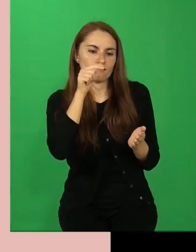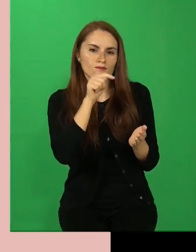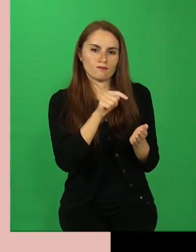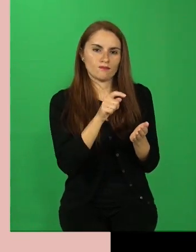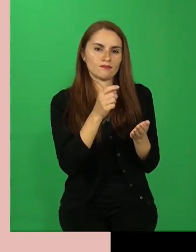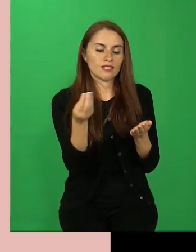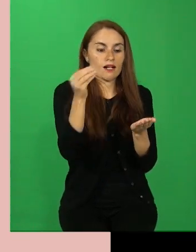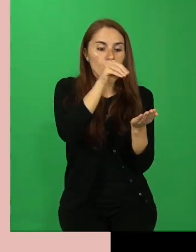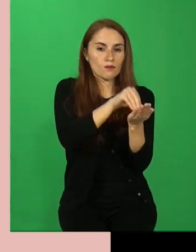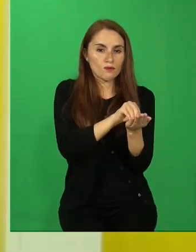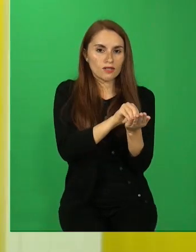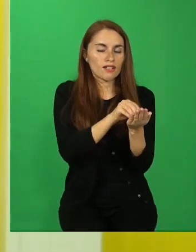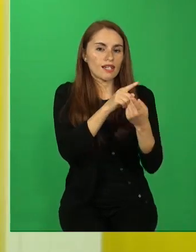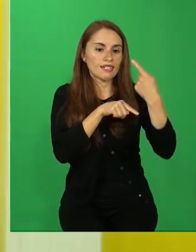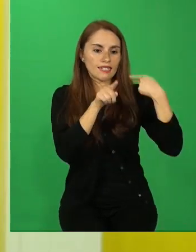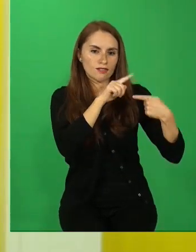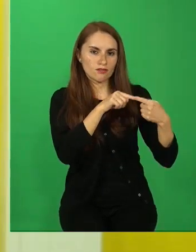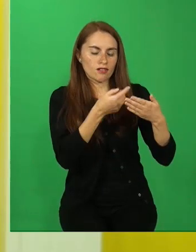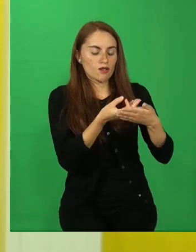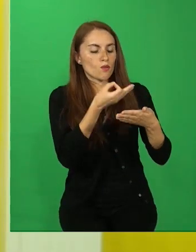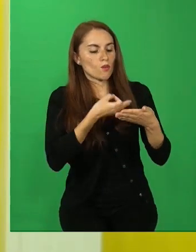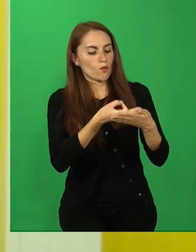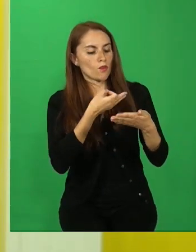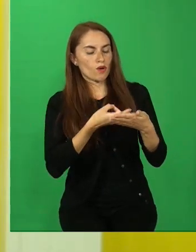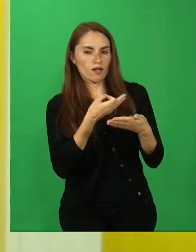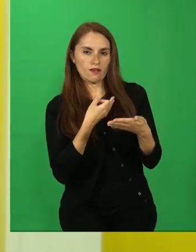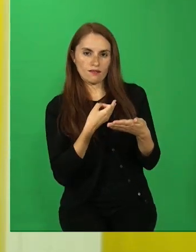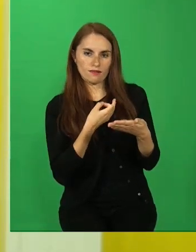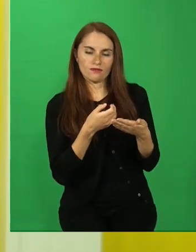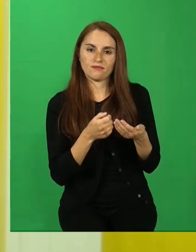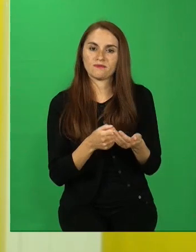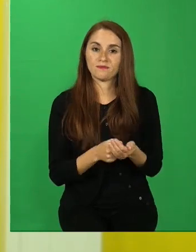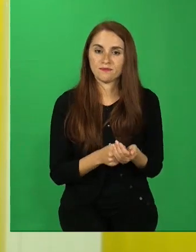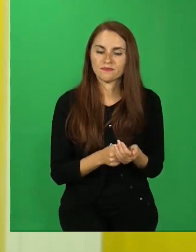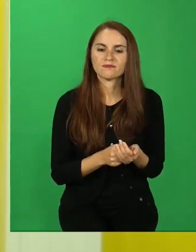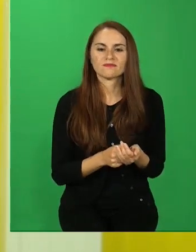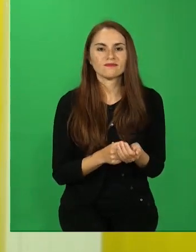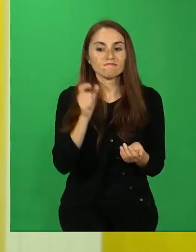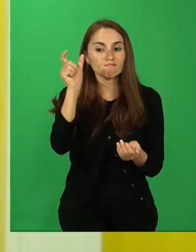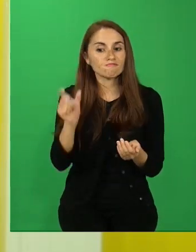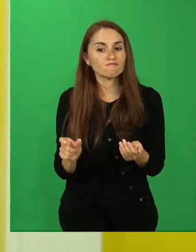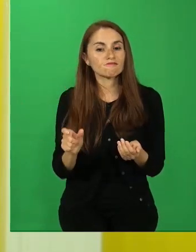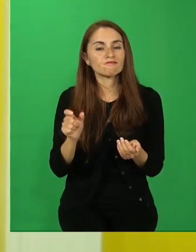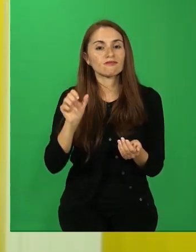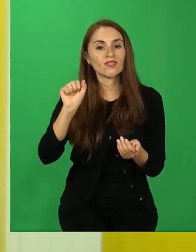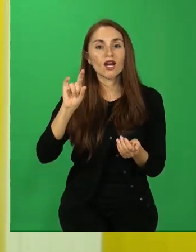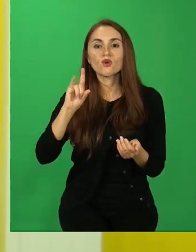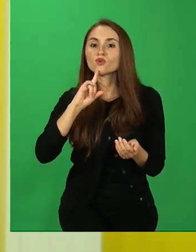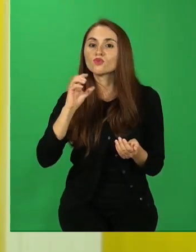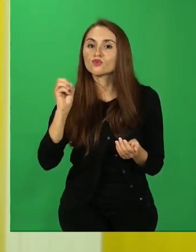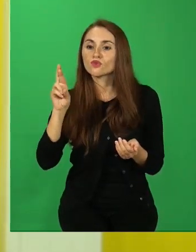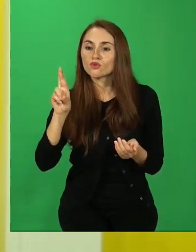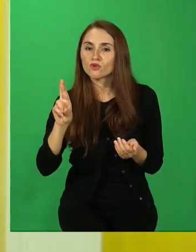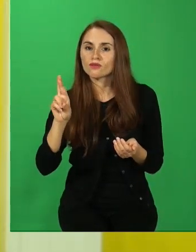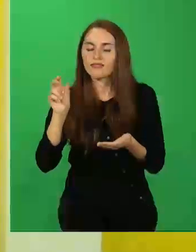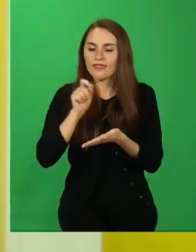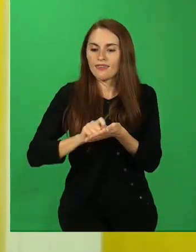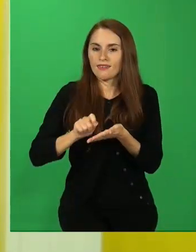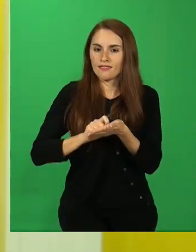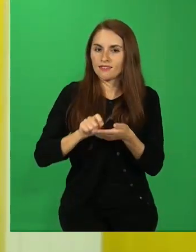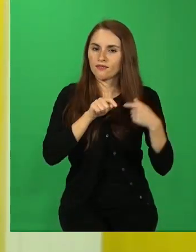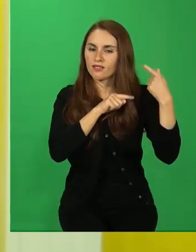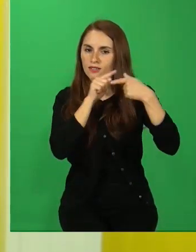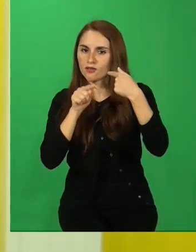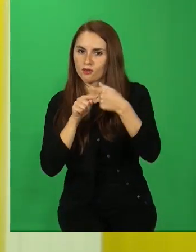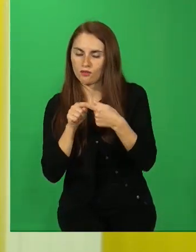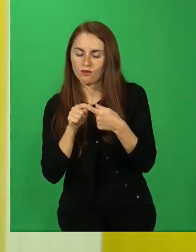el autor. Y entonces, autor escribe la historia y narrador es quien la cuenta o